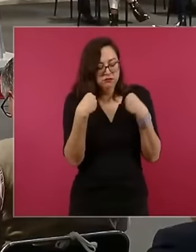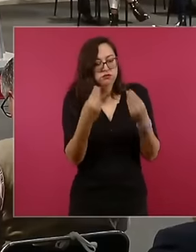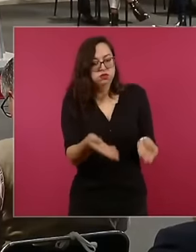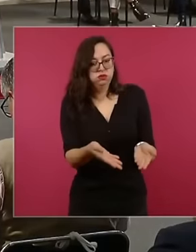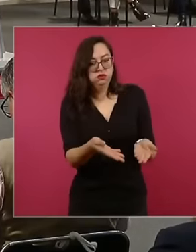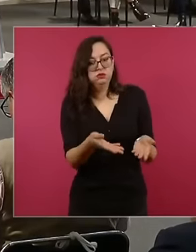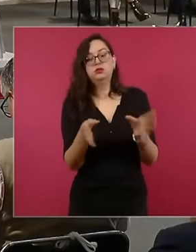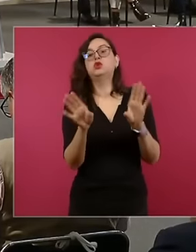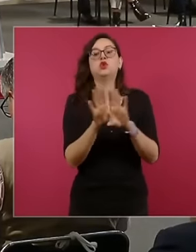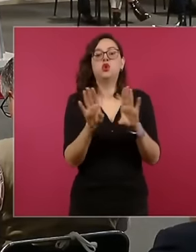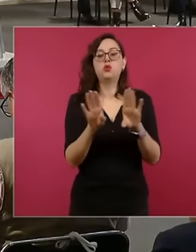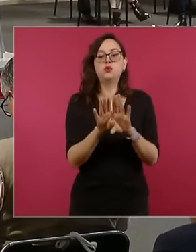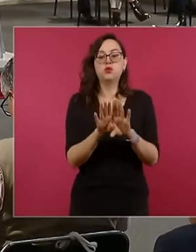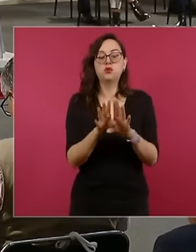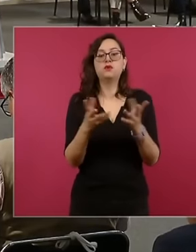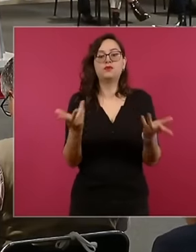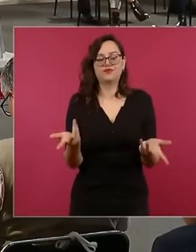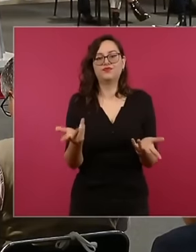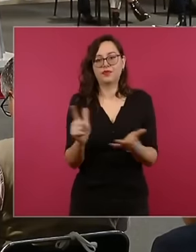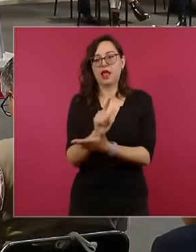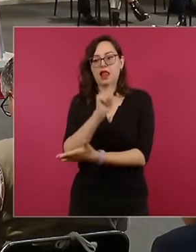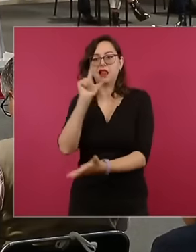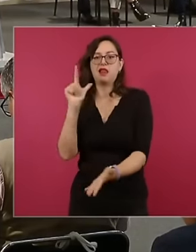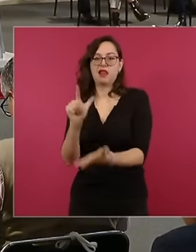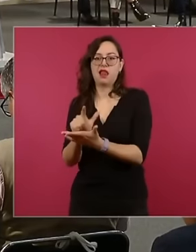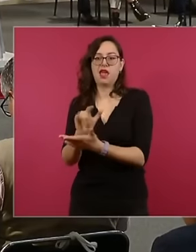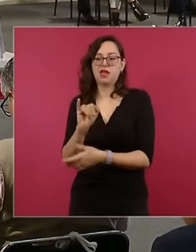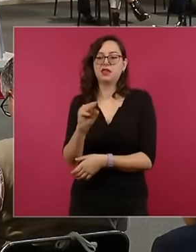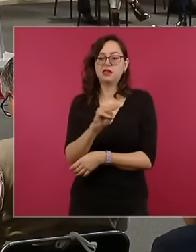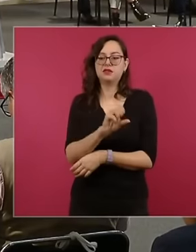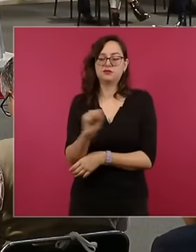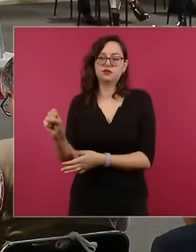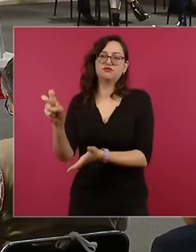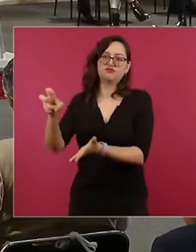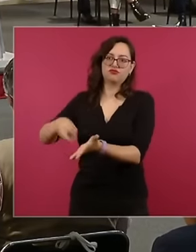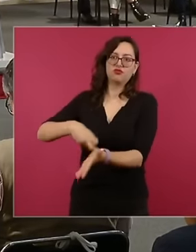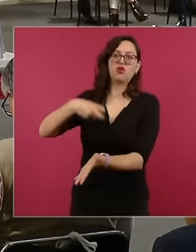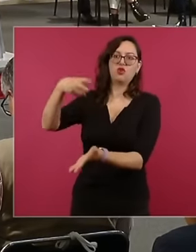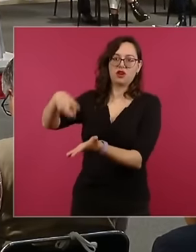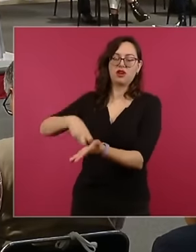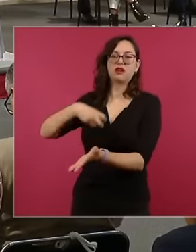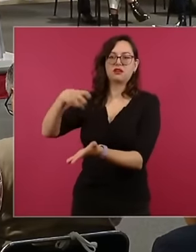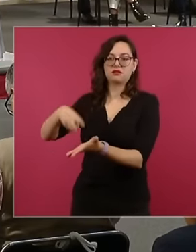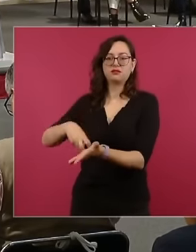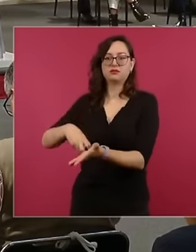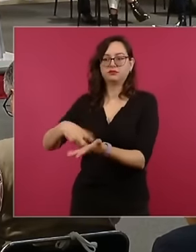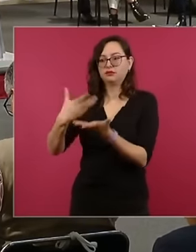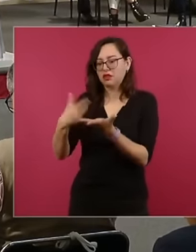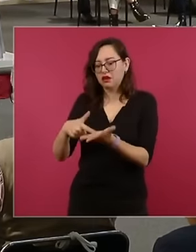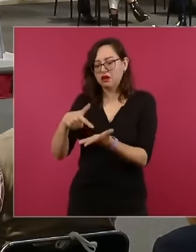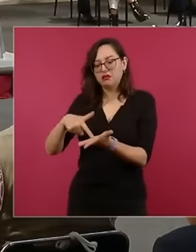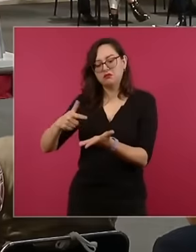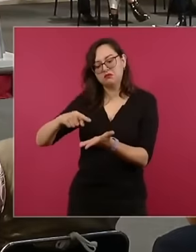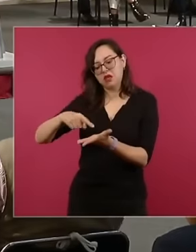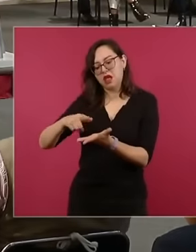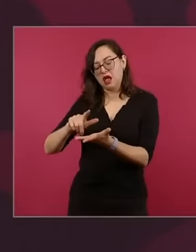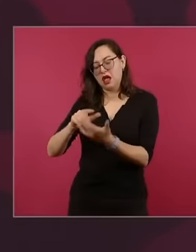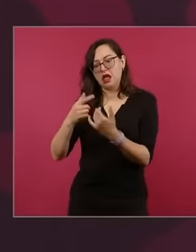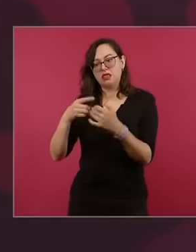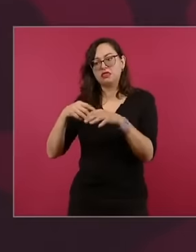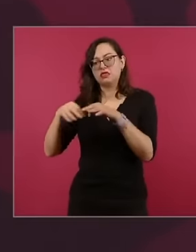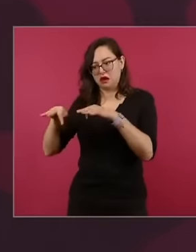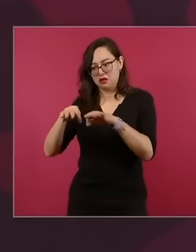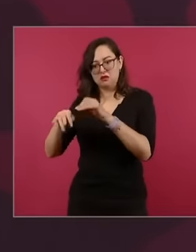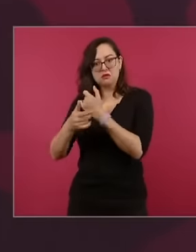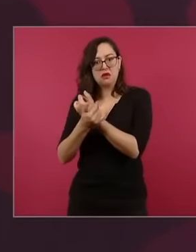de modificaciones a la Ley del Seguro Social para trabajadores independientes, es decir, trabajadores por cuenta propia, lo